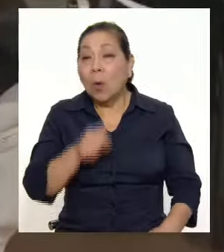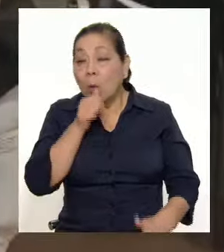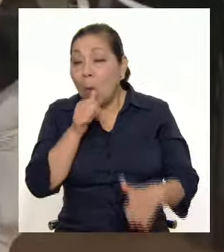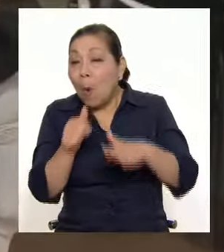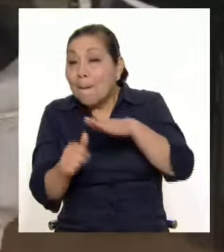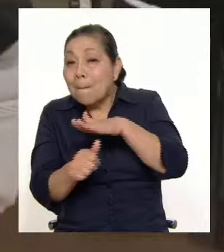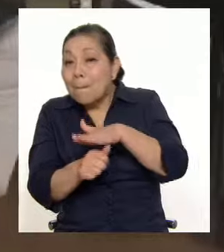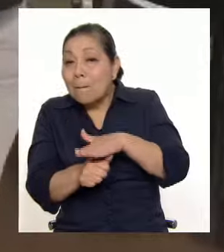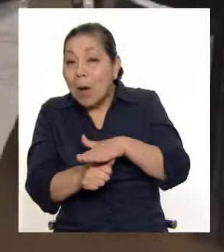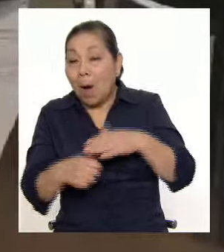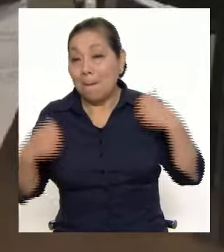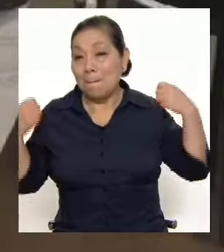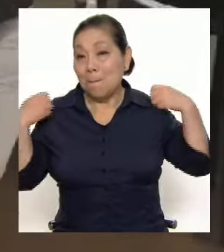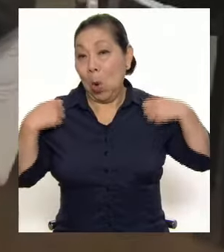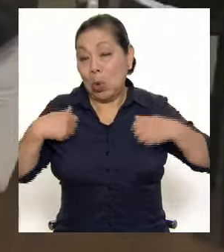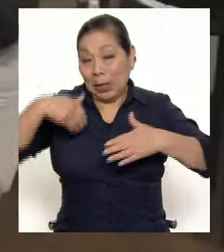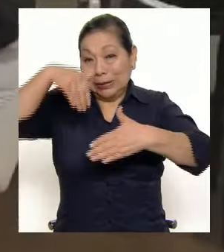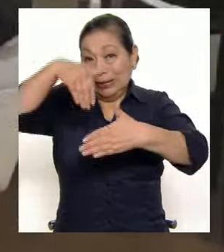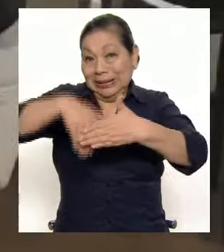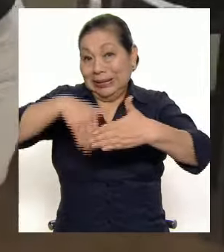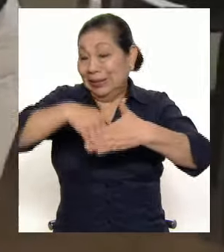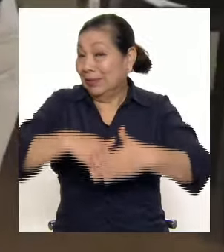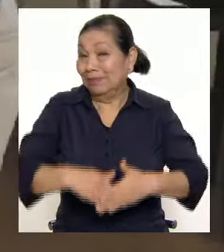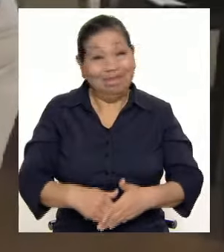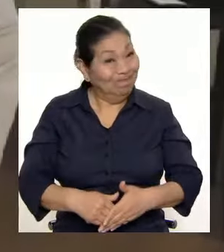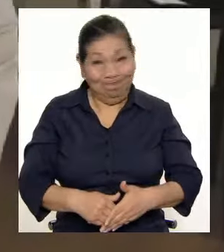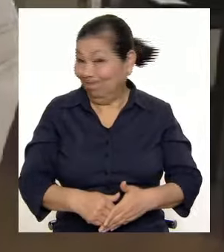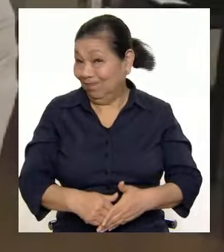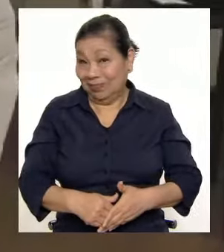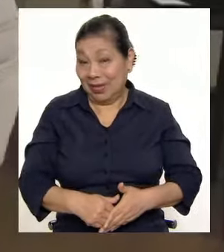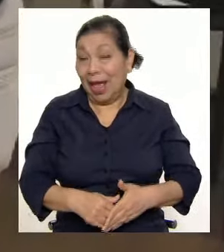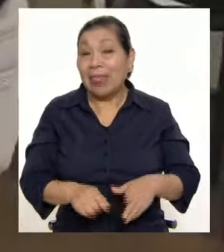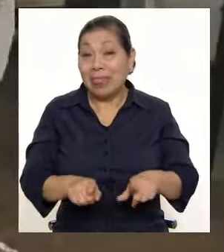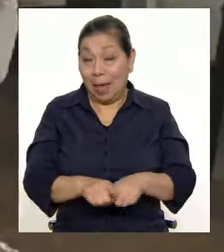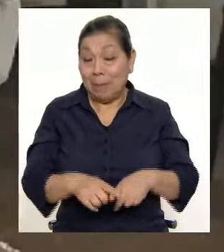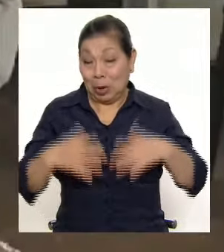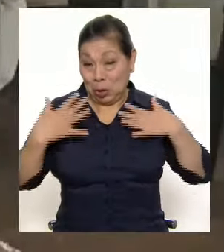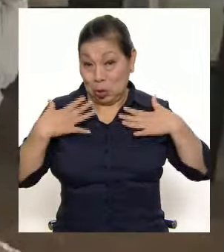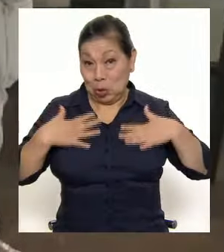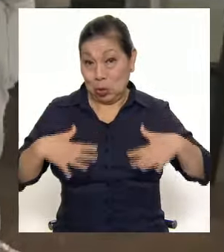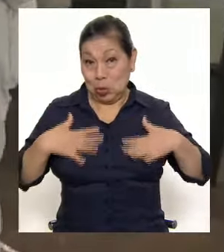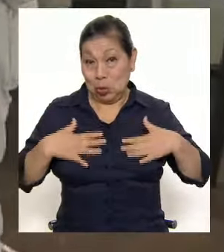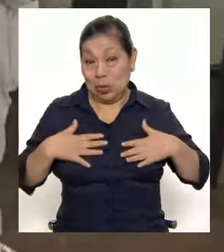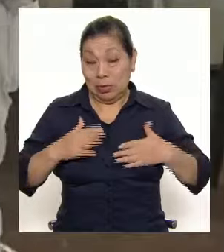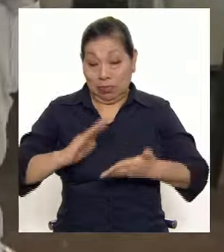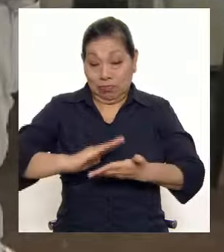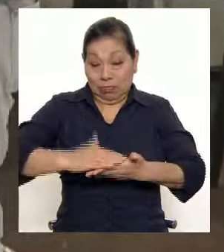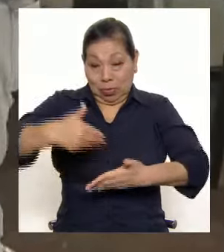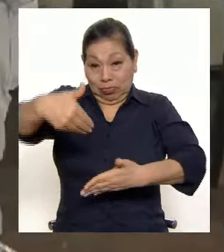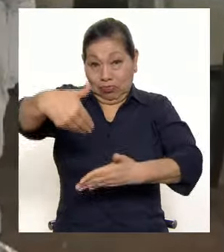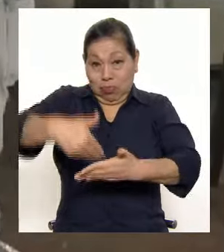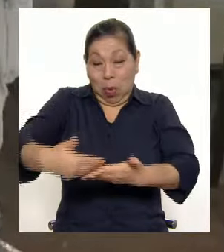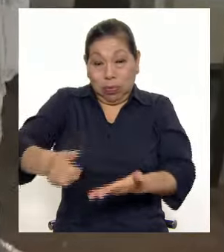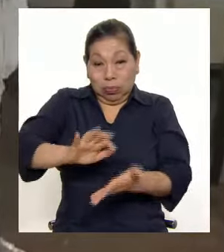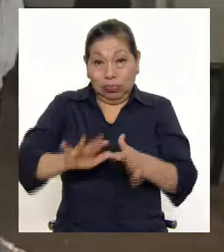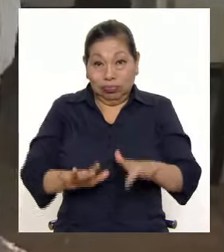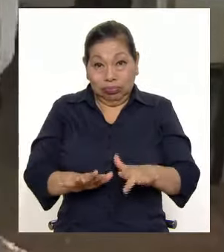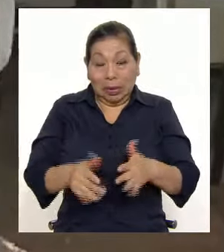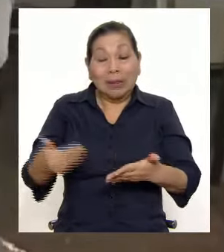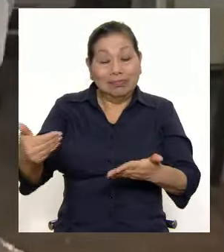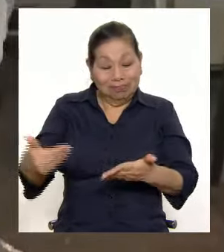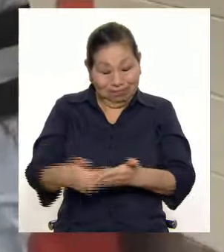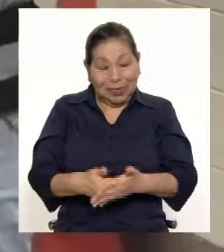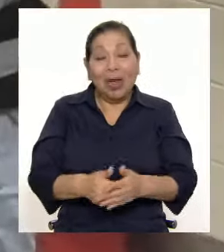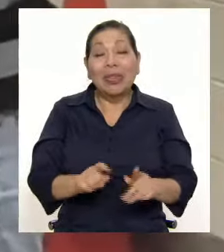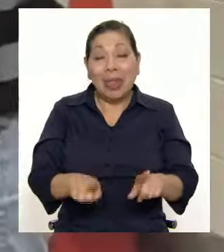Escondían droga en sus mochilas, pero no solo allí. Las prendas que vestían y sus portalaptops también estaban impregnados